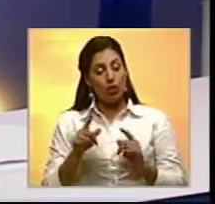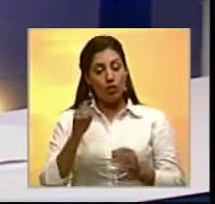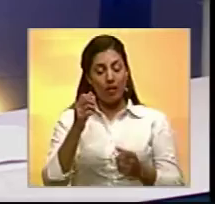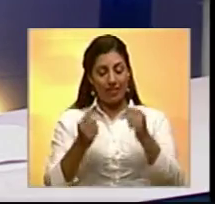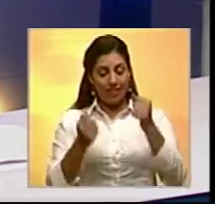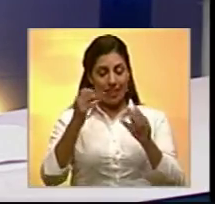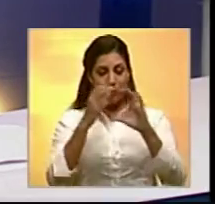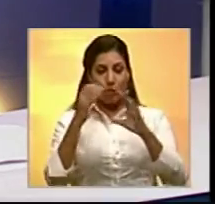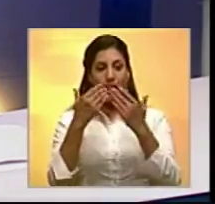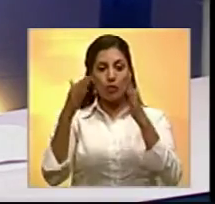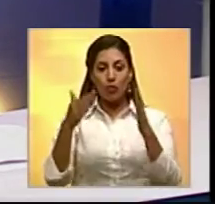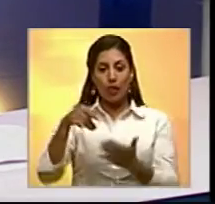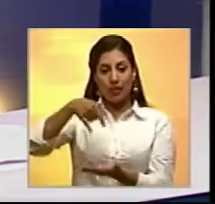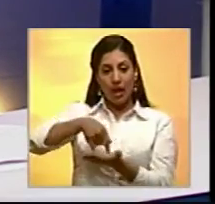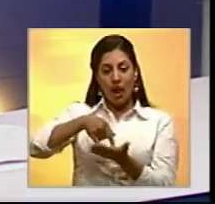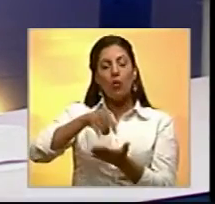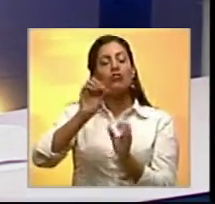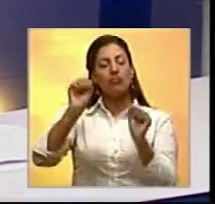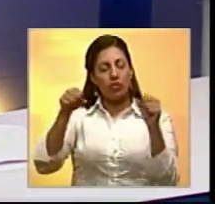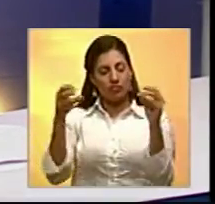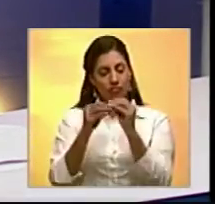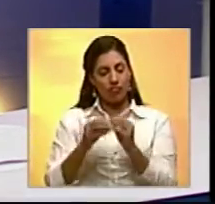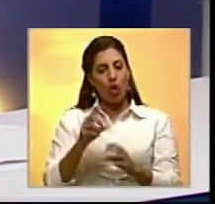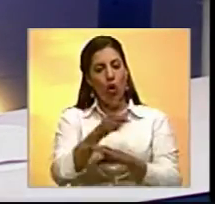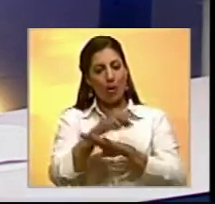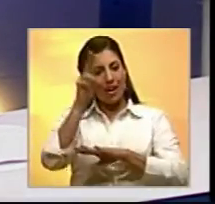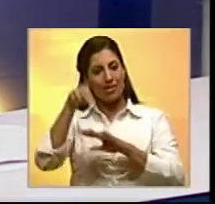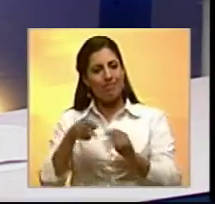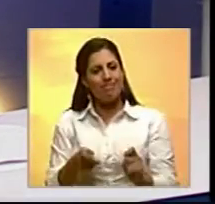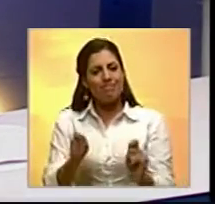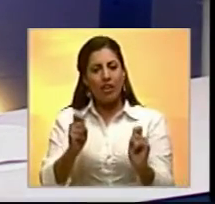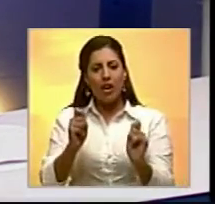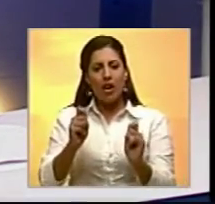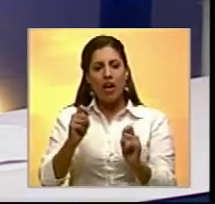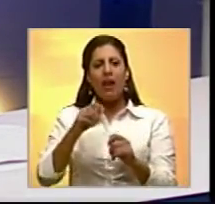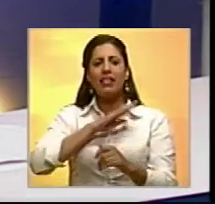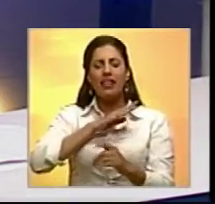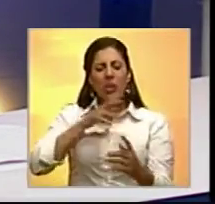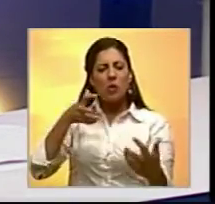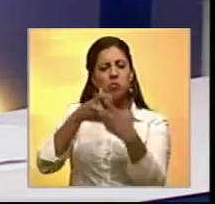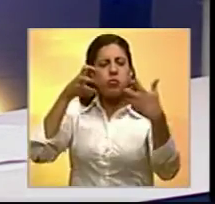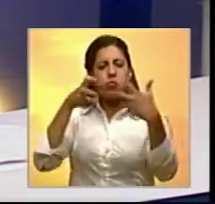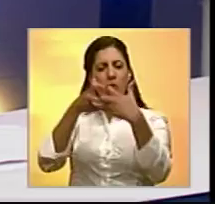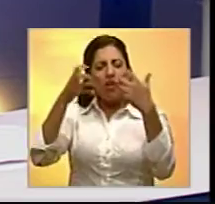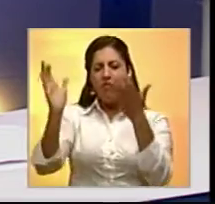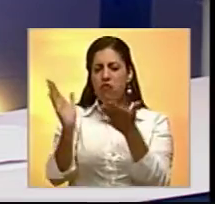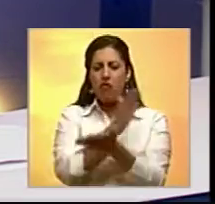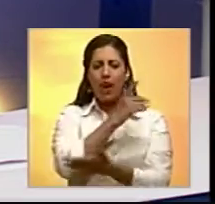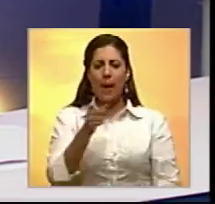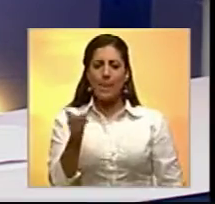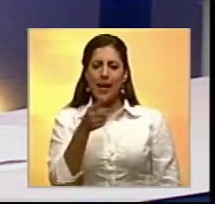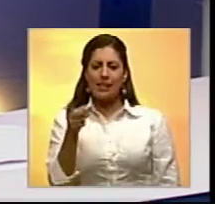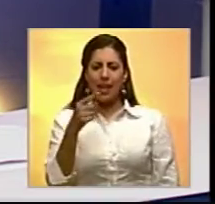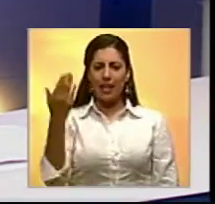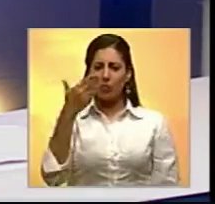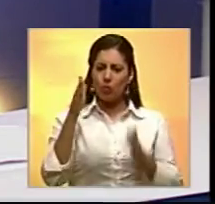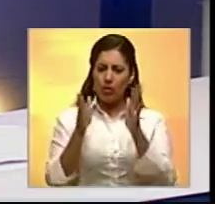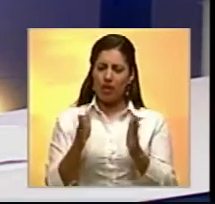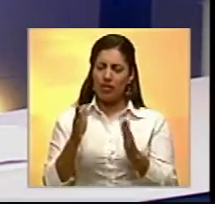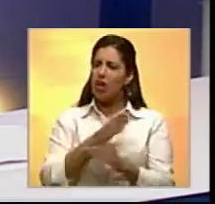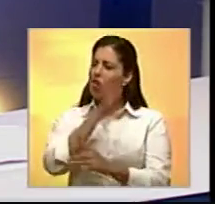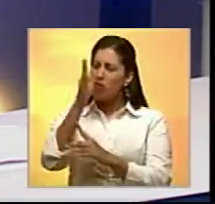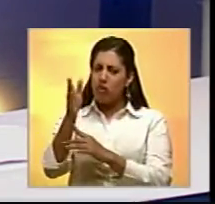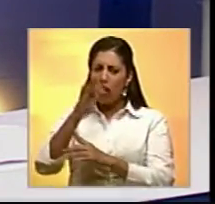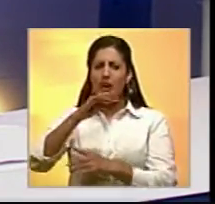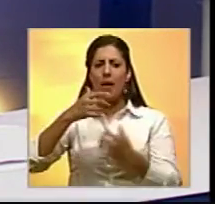Transportistas y estudiantes carabobeños coinciden en que el gobierno nacional pretende enfrentarlos al eliminar el pasaje estudiantil. Acudieron a